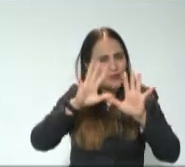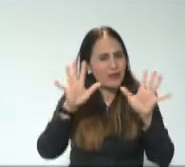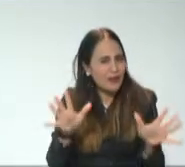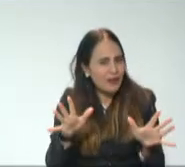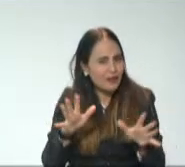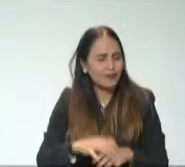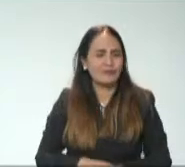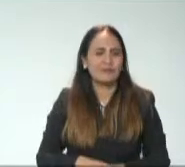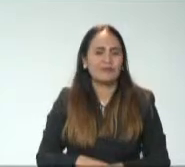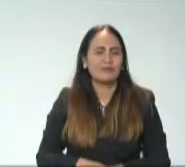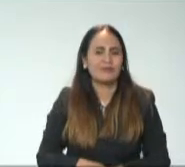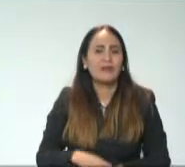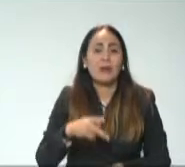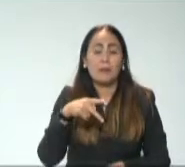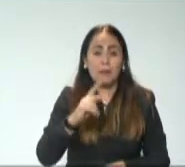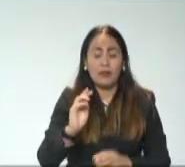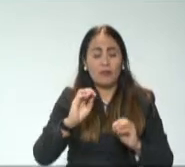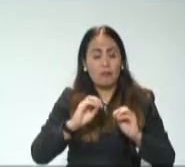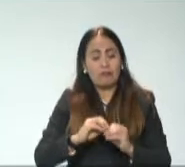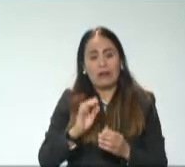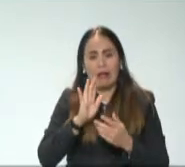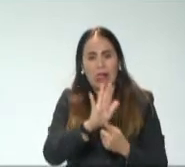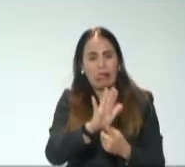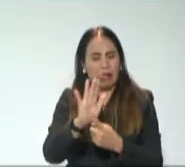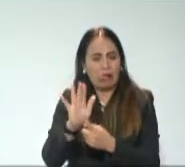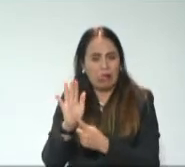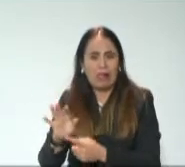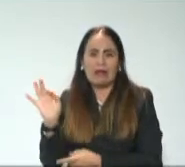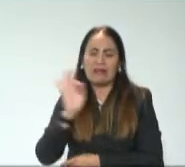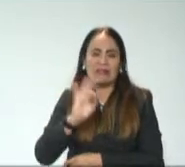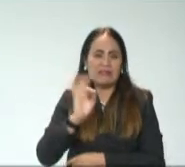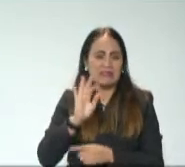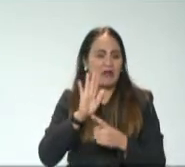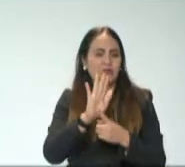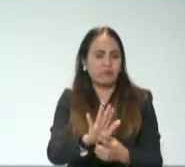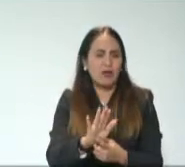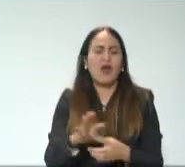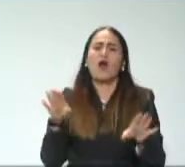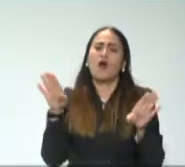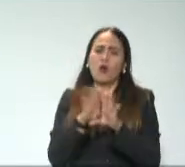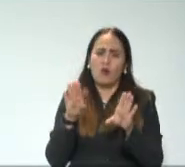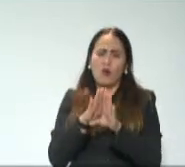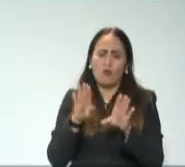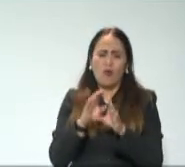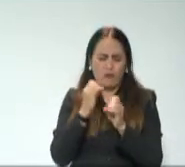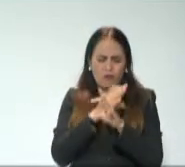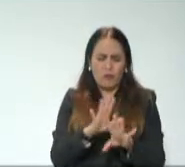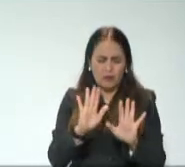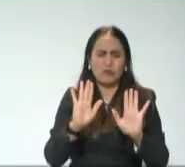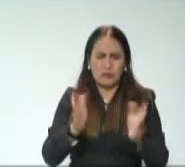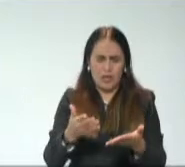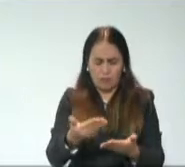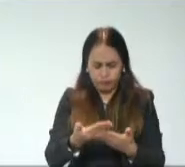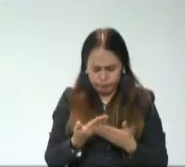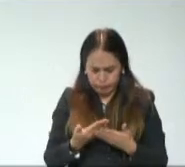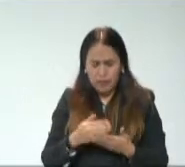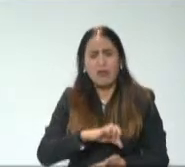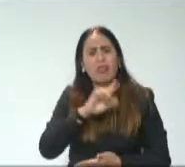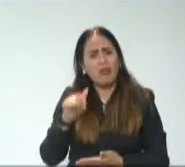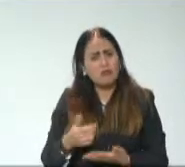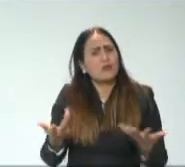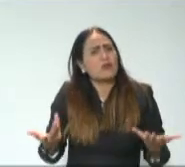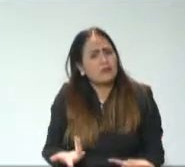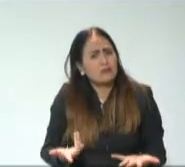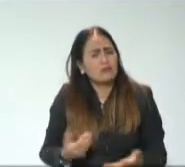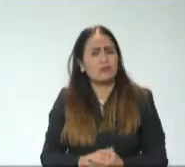la transparencia no sirve de nada si no orientamos Cómo hacer uso de esa información la transparencia